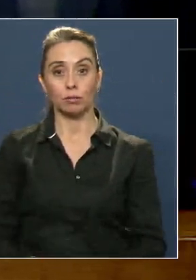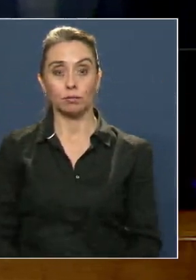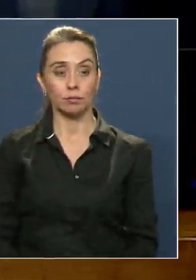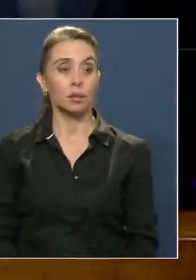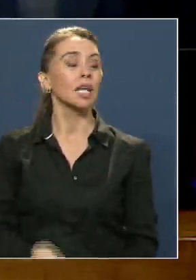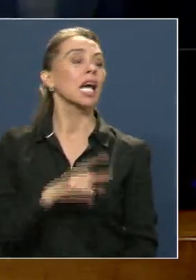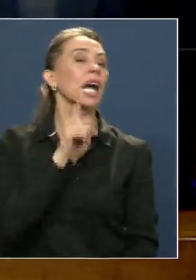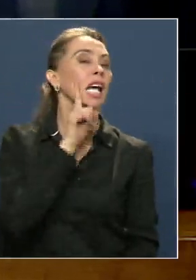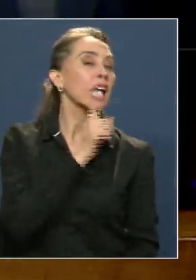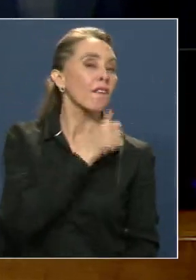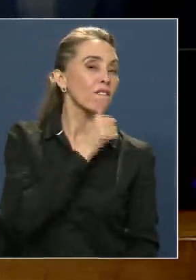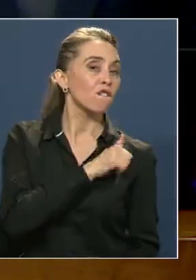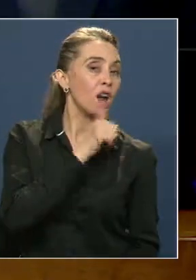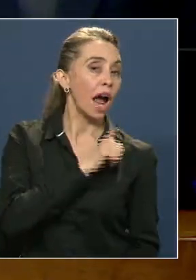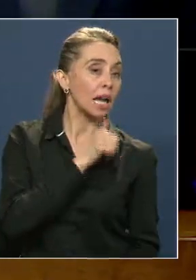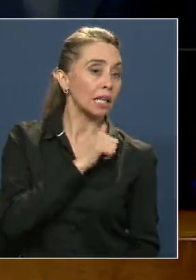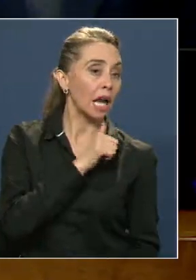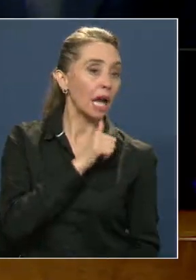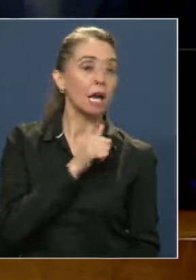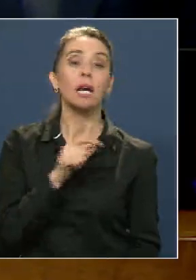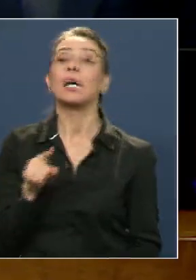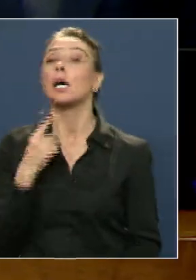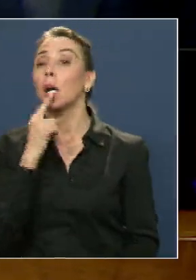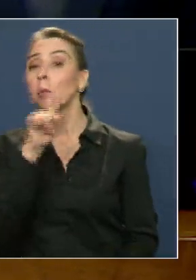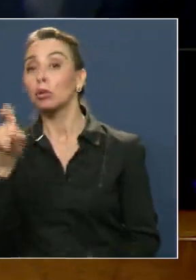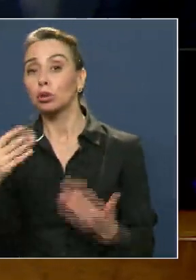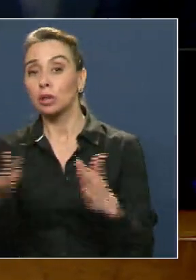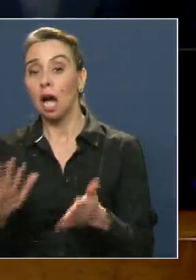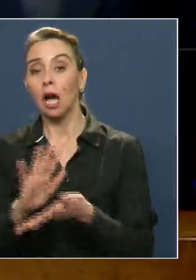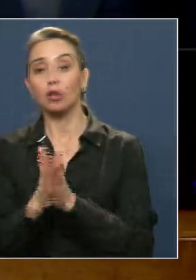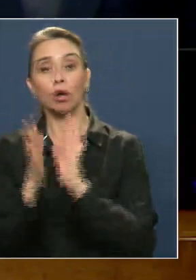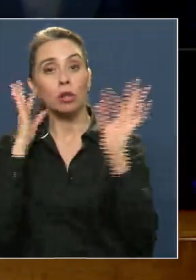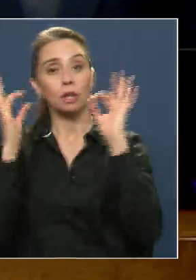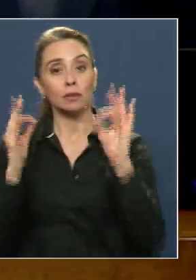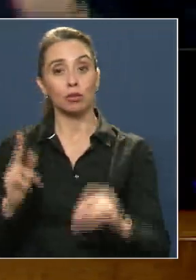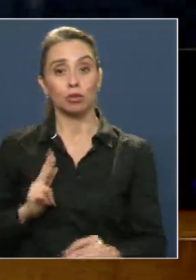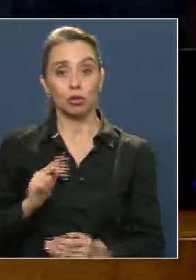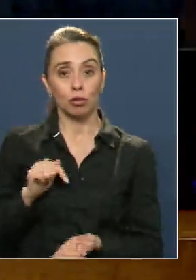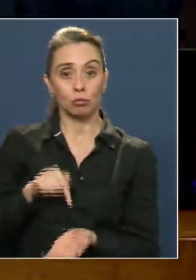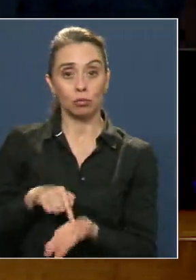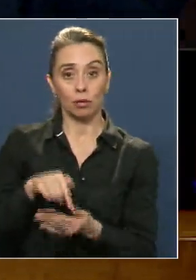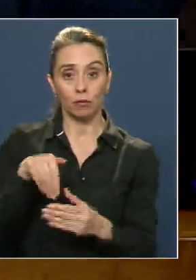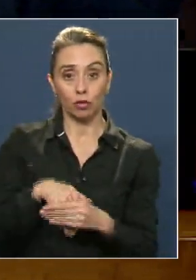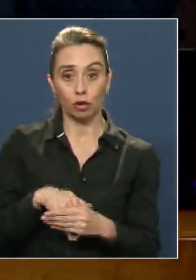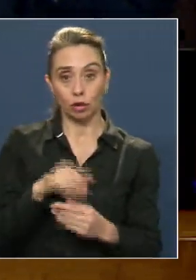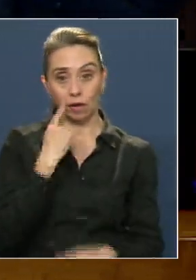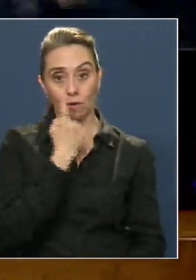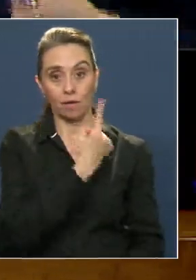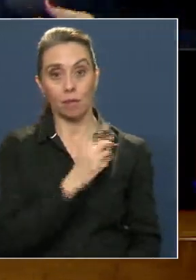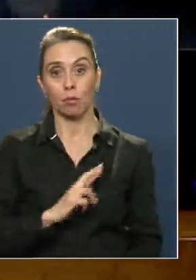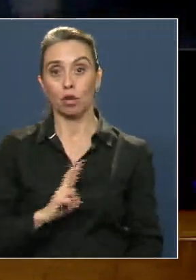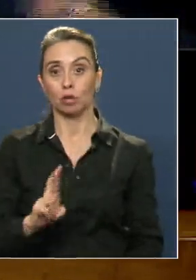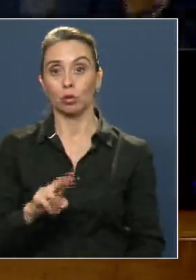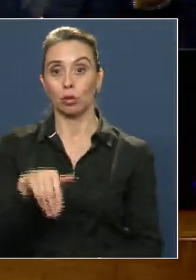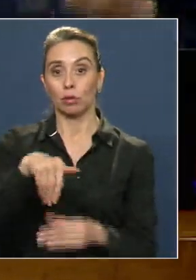¿Quién falta? ¿Han votado todas las señoras y señores? Resultado de la votación.